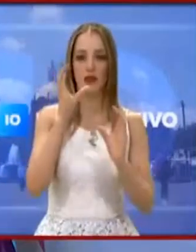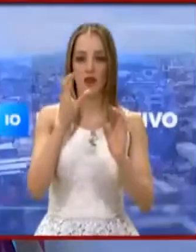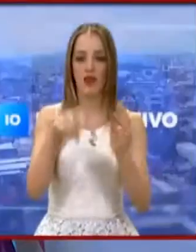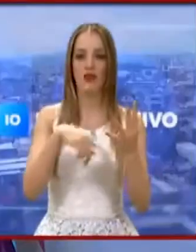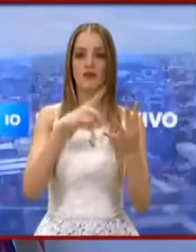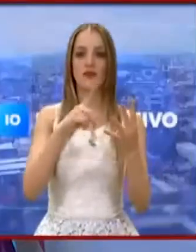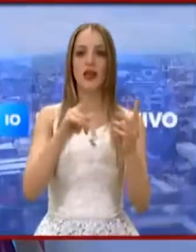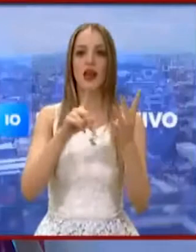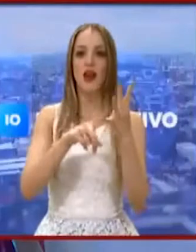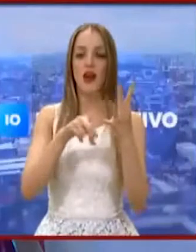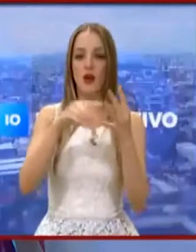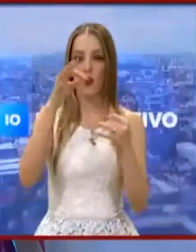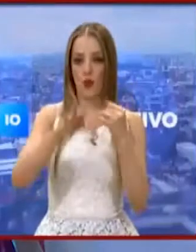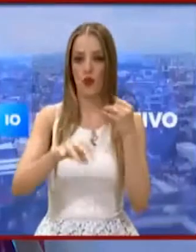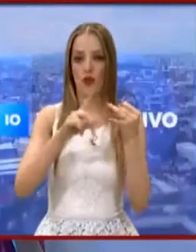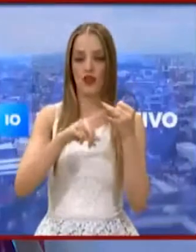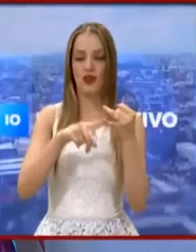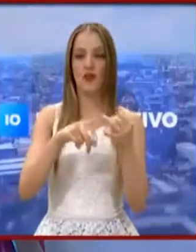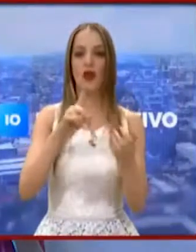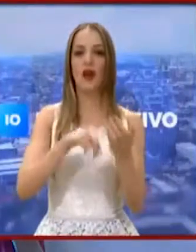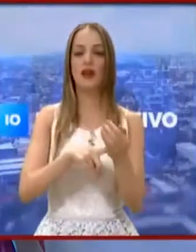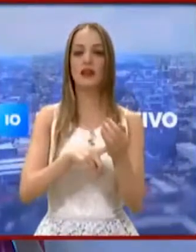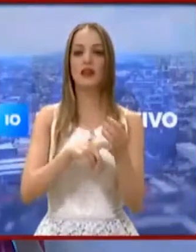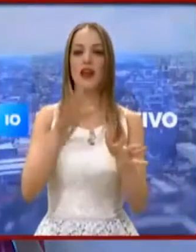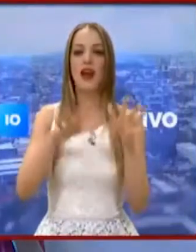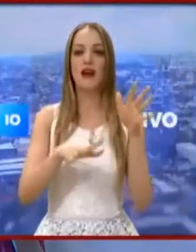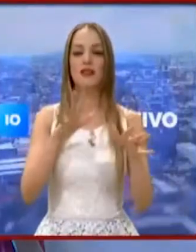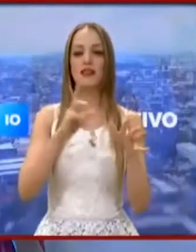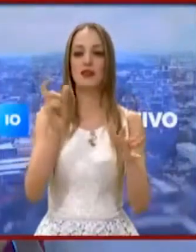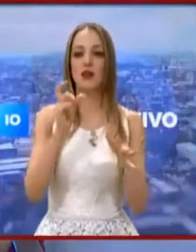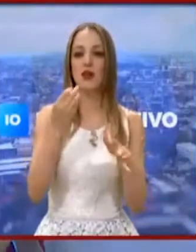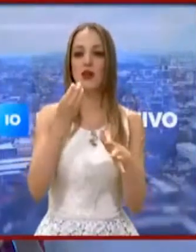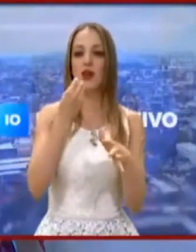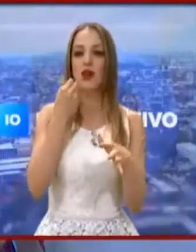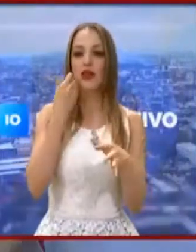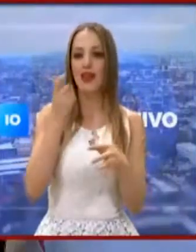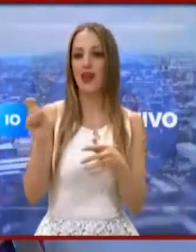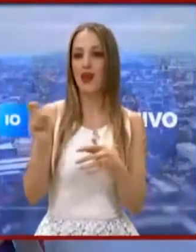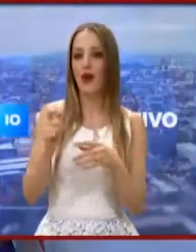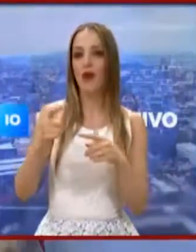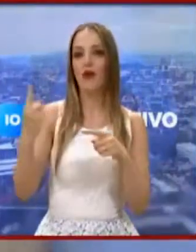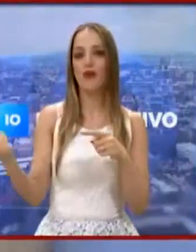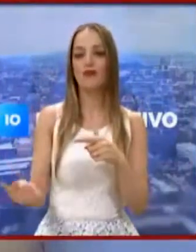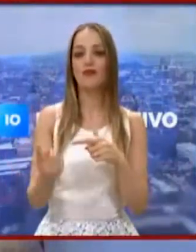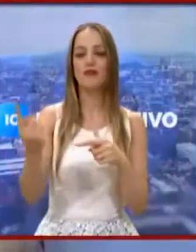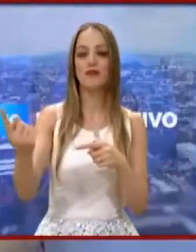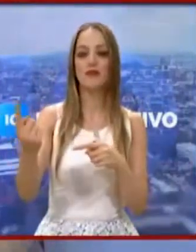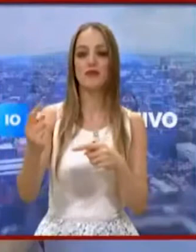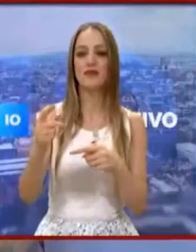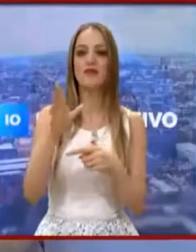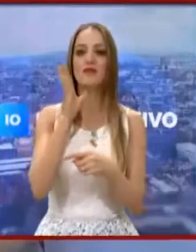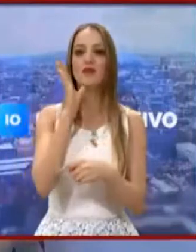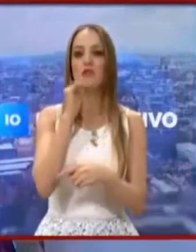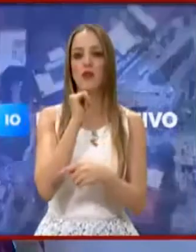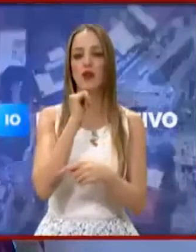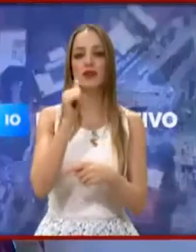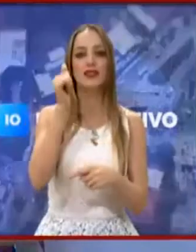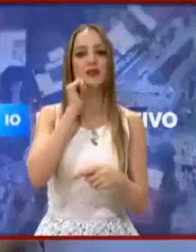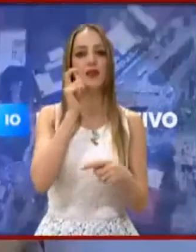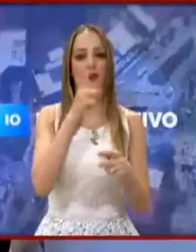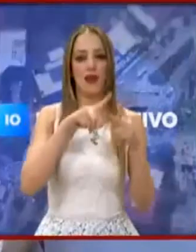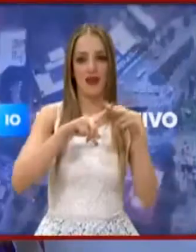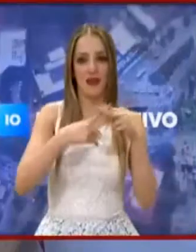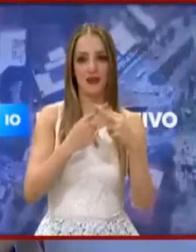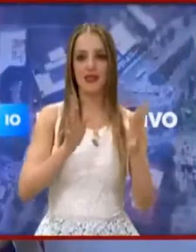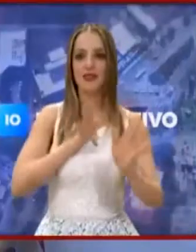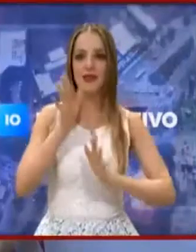cuesta trabajo hacer compromisos a largo plazo. Por eso, ya que dejaron de sentir las maripositas, ya que dejaron